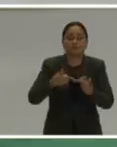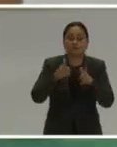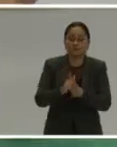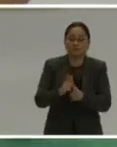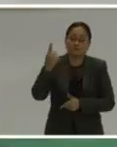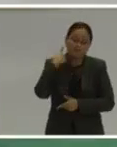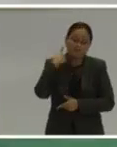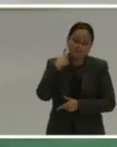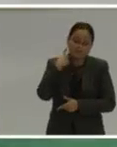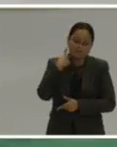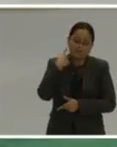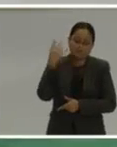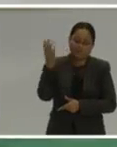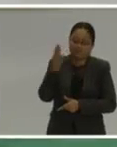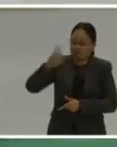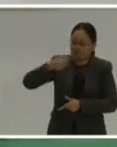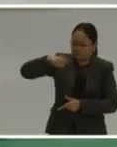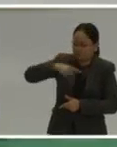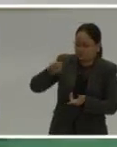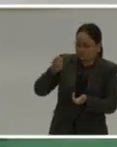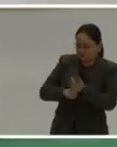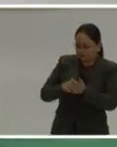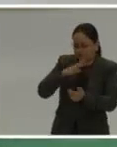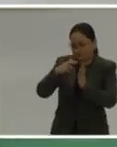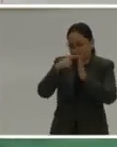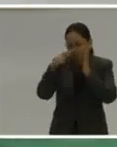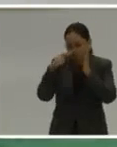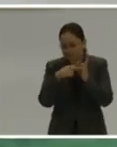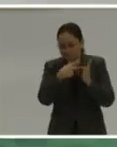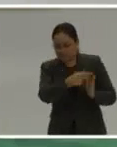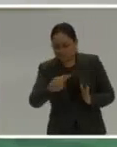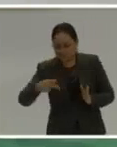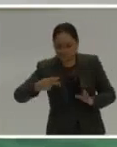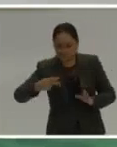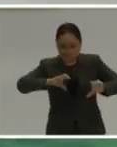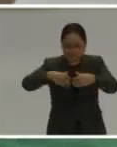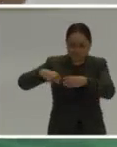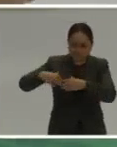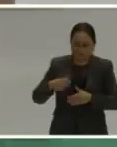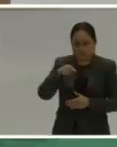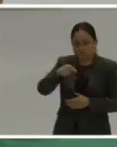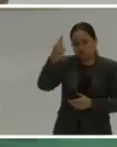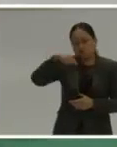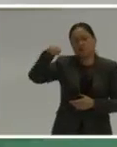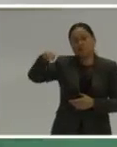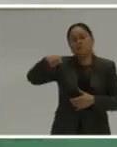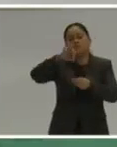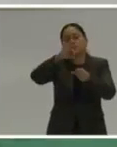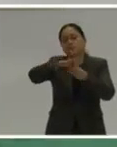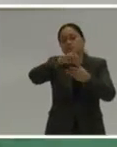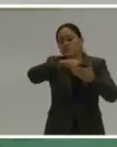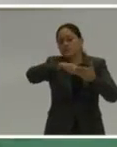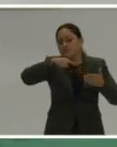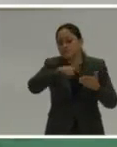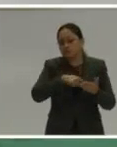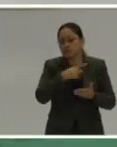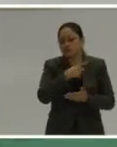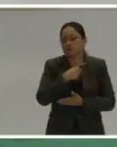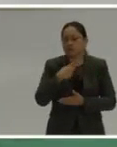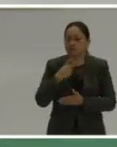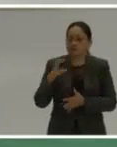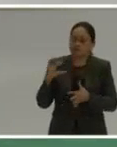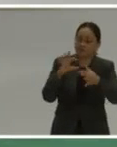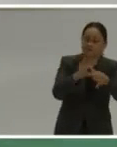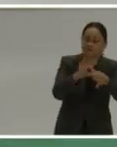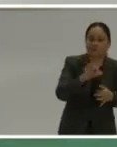bien elegimos por normas y procedimientos propios, pero para ir a las elecciones necesitamos colgarnos de un partido